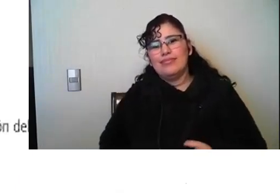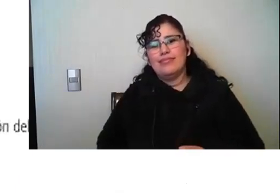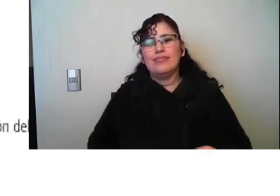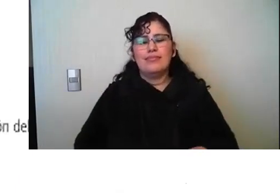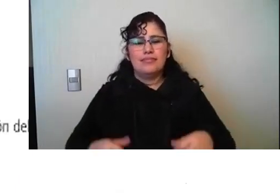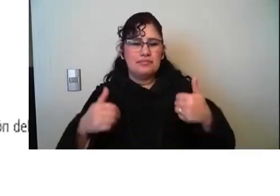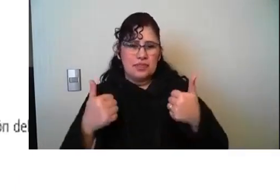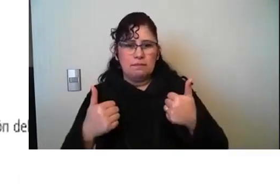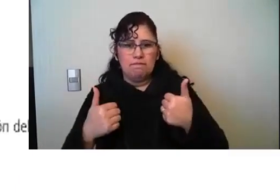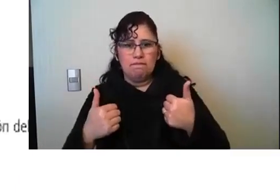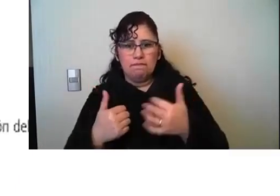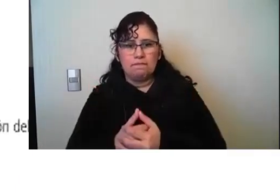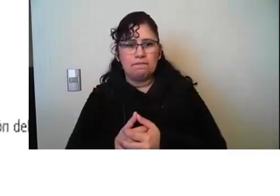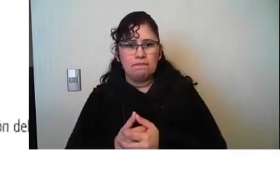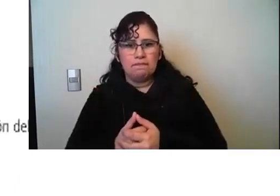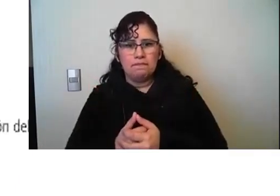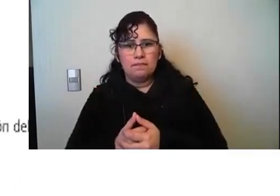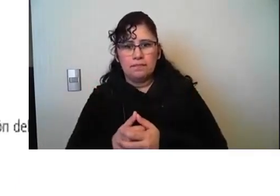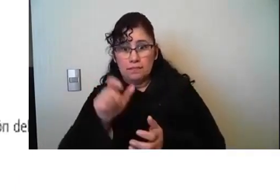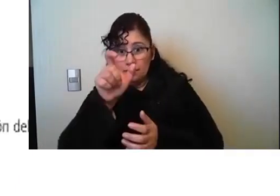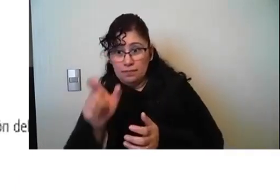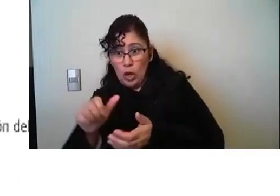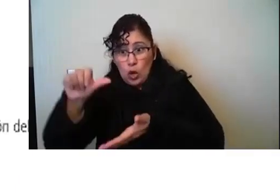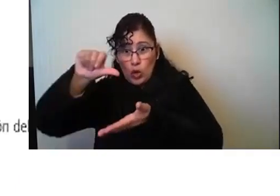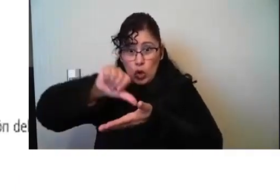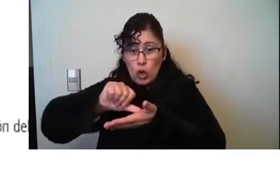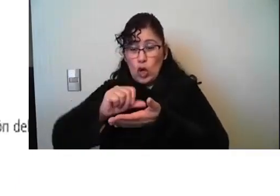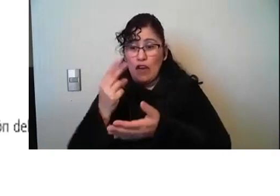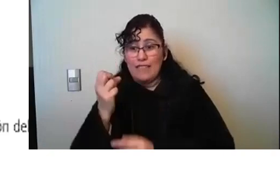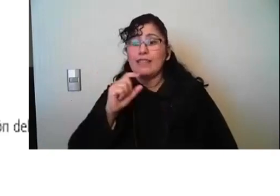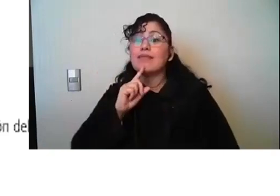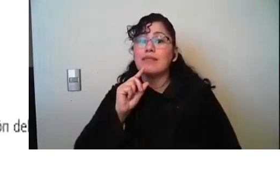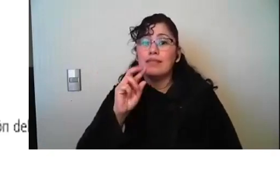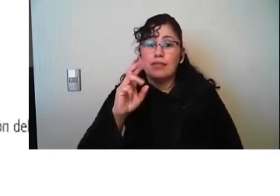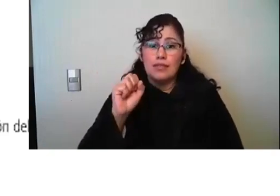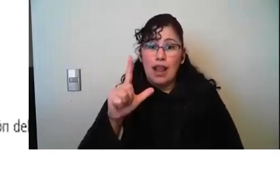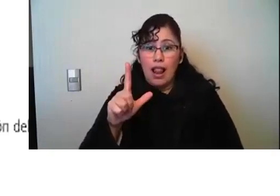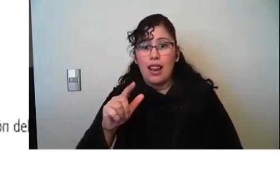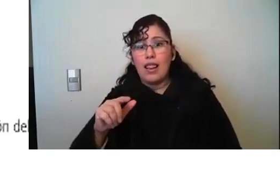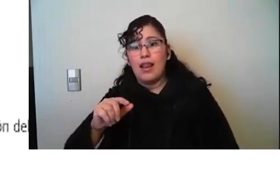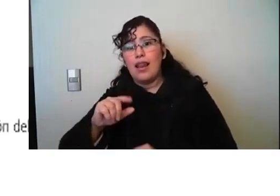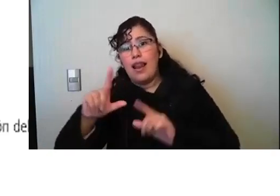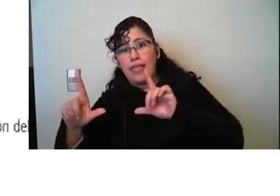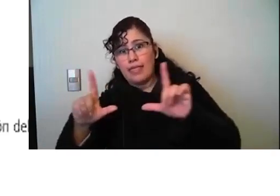Bien, y luego este núcleo ventral lateral que habíamos mencionado va a información hacia la corteza